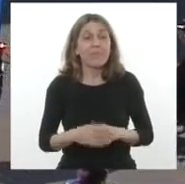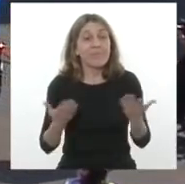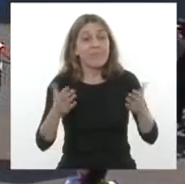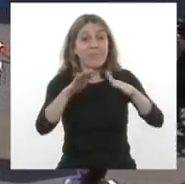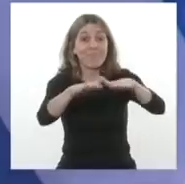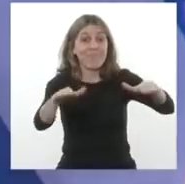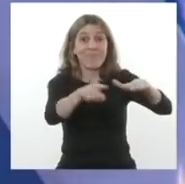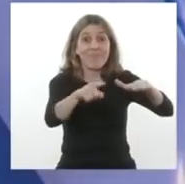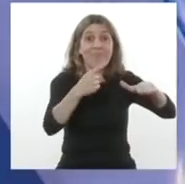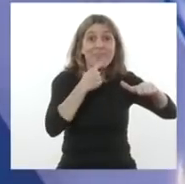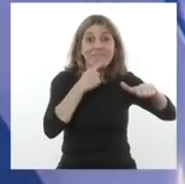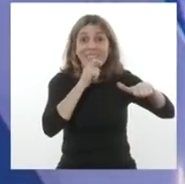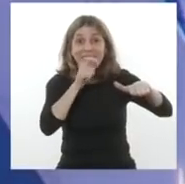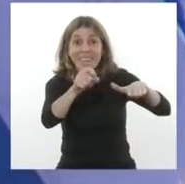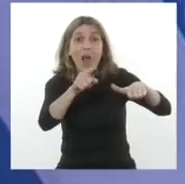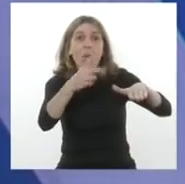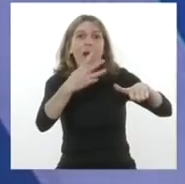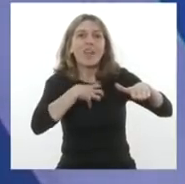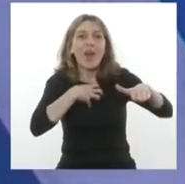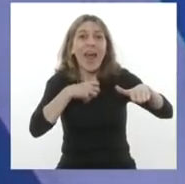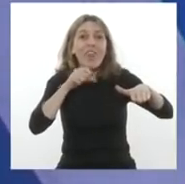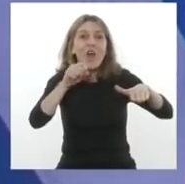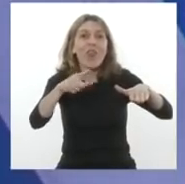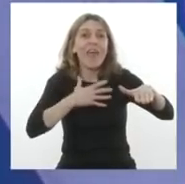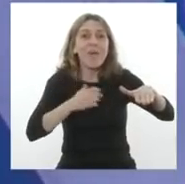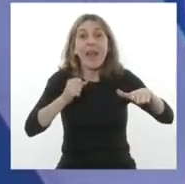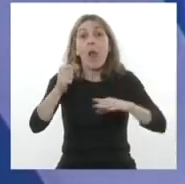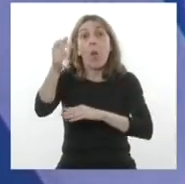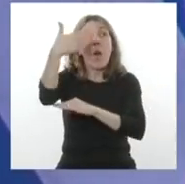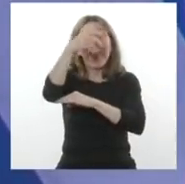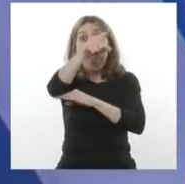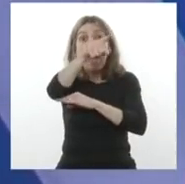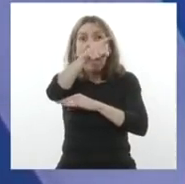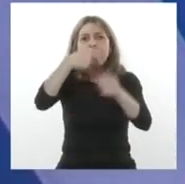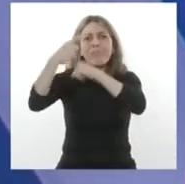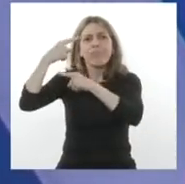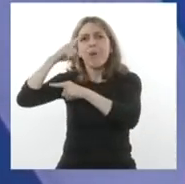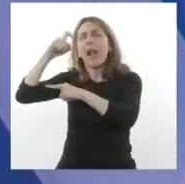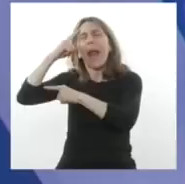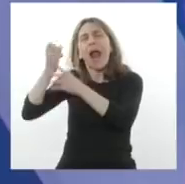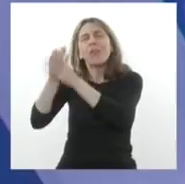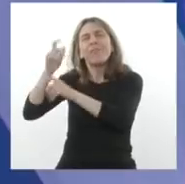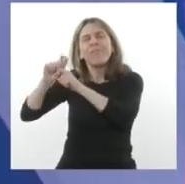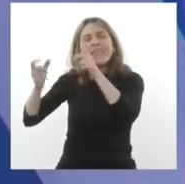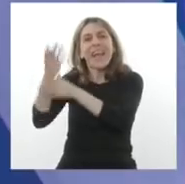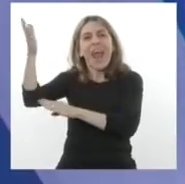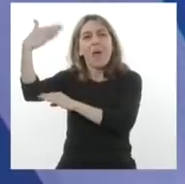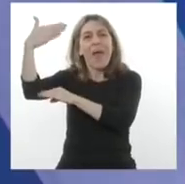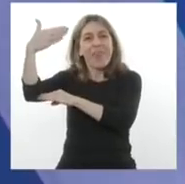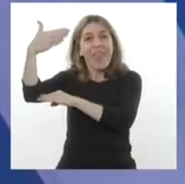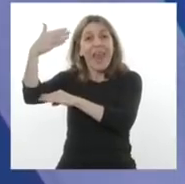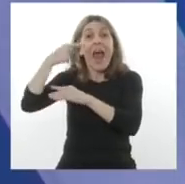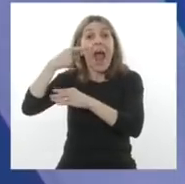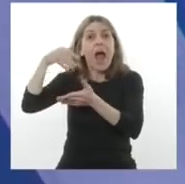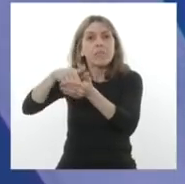Niños y niñas de cuarto grado de mi patria, esta es nuestra bandera, la que creó Manuel Belgrano e hizo prometer a orillas del río Paraná.